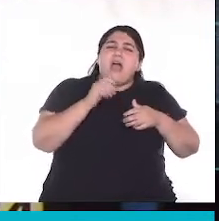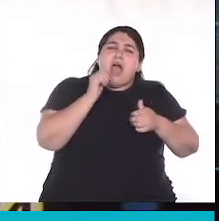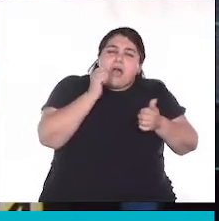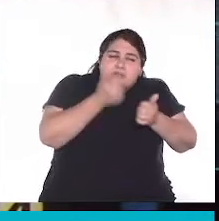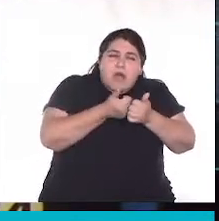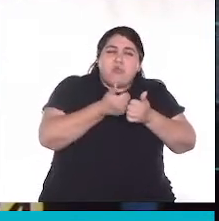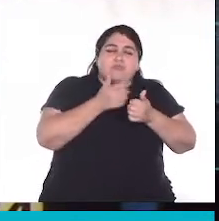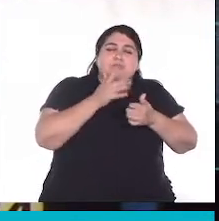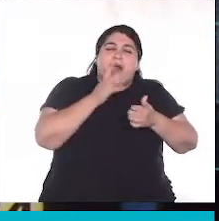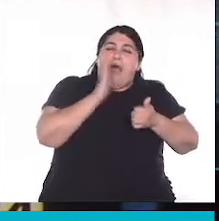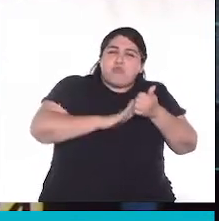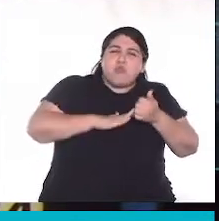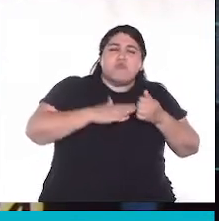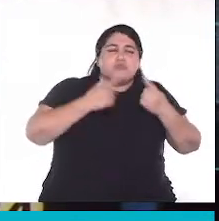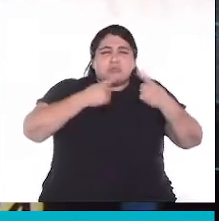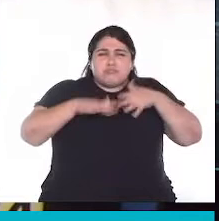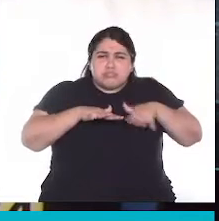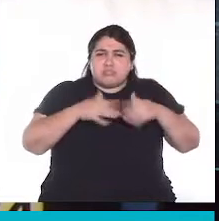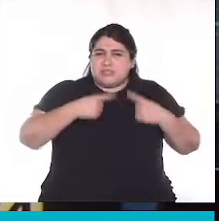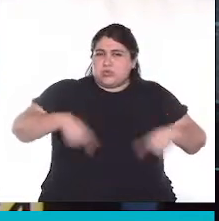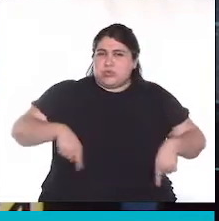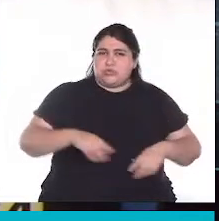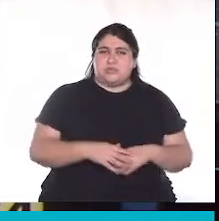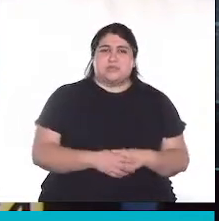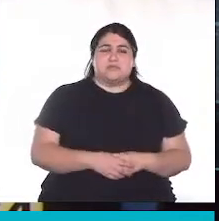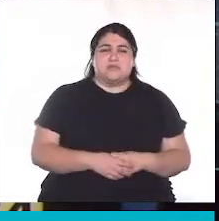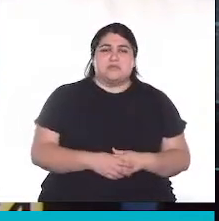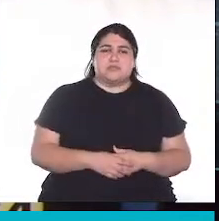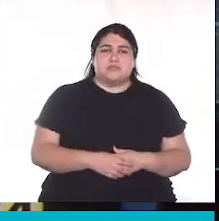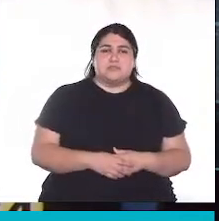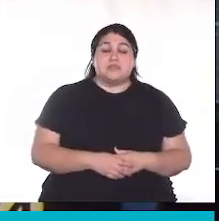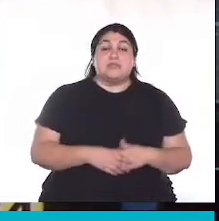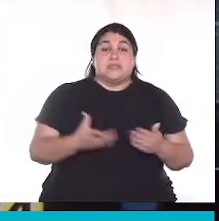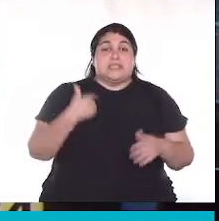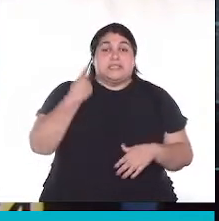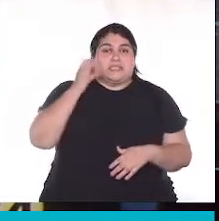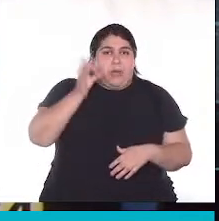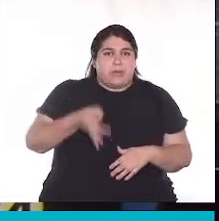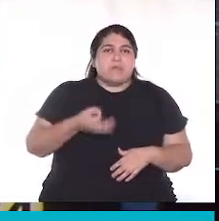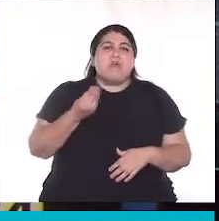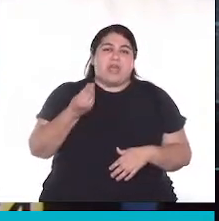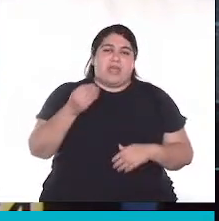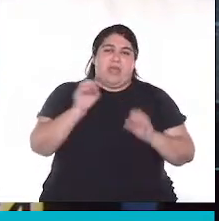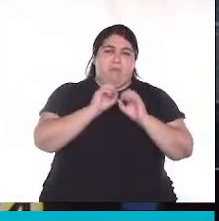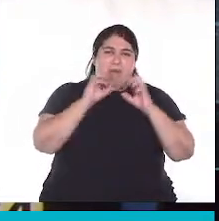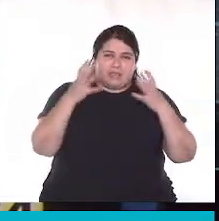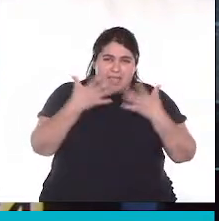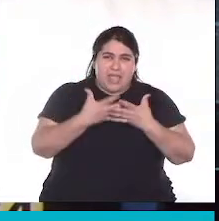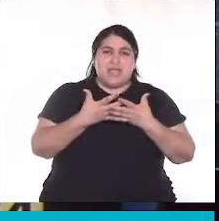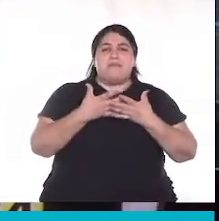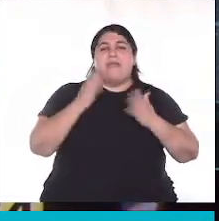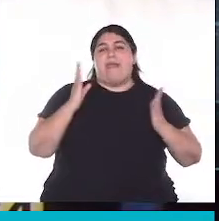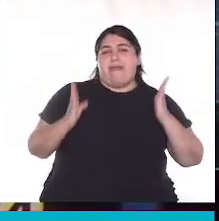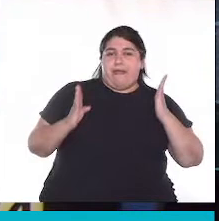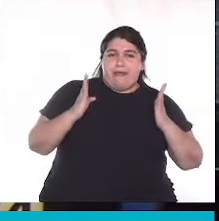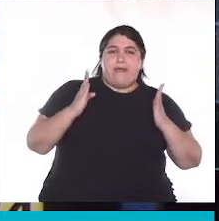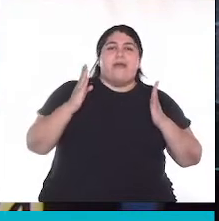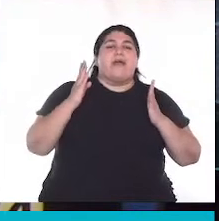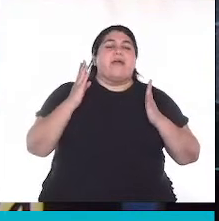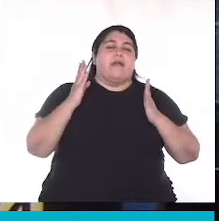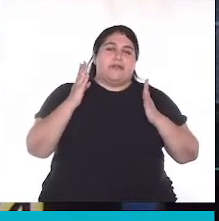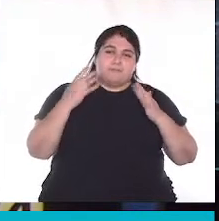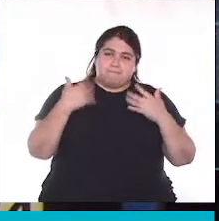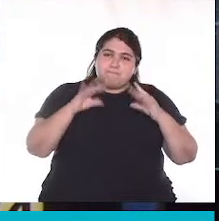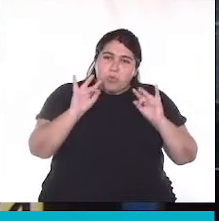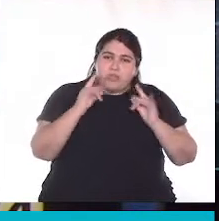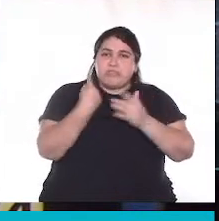en el que se ven sometidos? Sabemos que la pandemia y la cuarentena, el encierro, dispararon